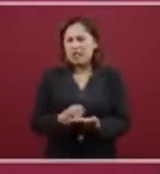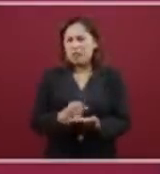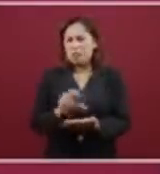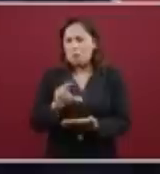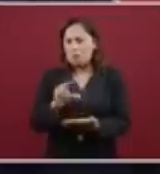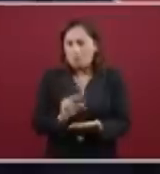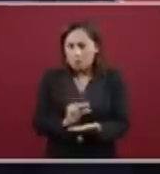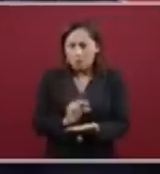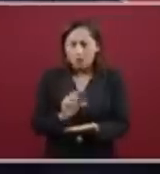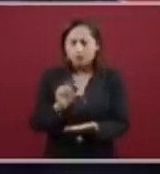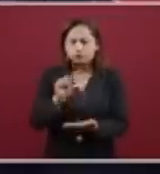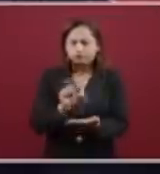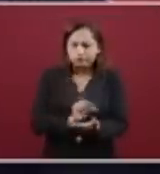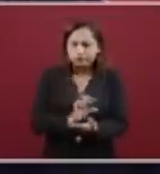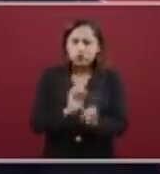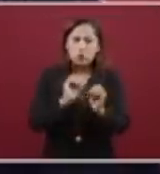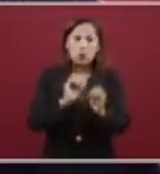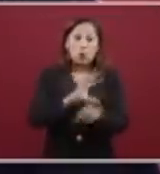la